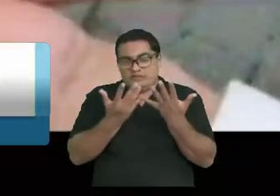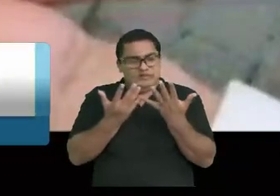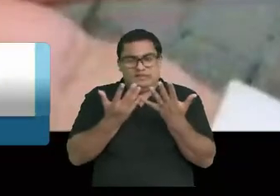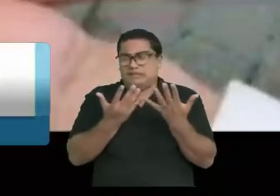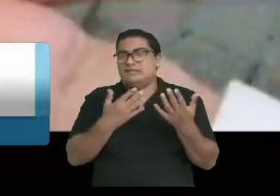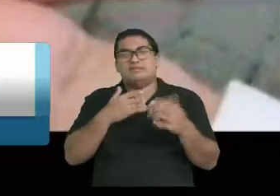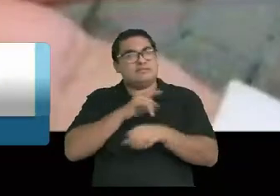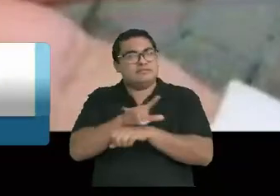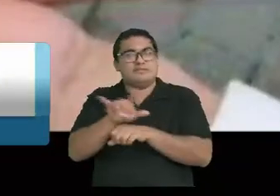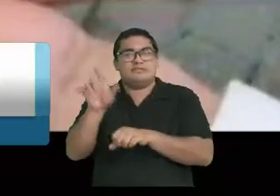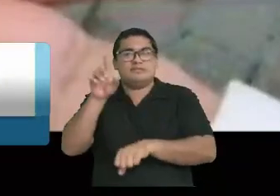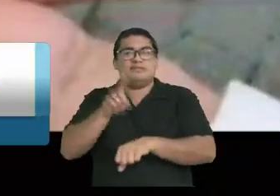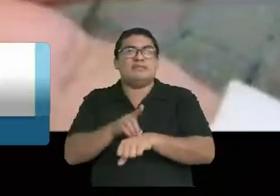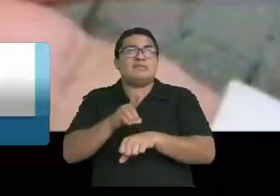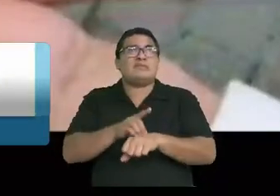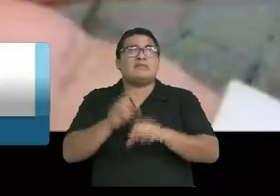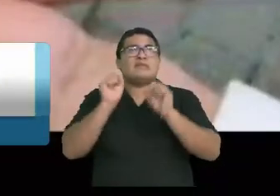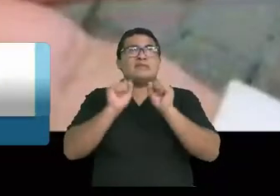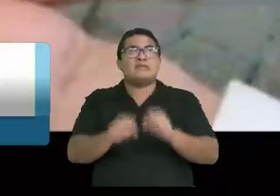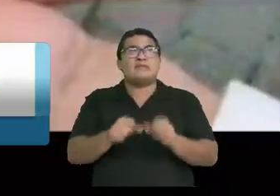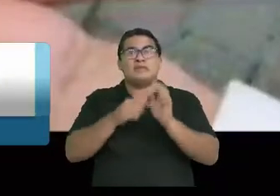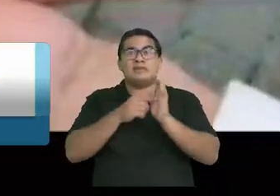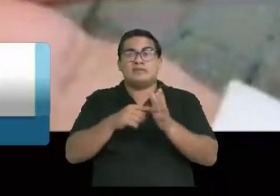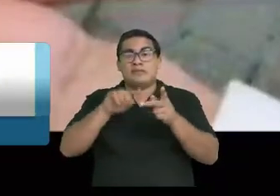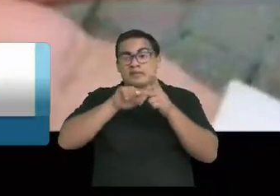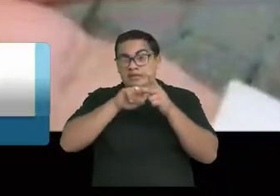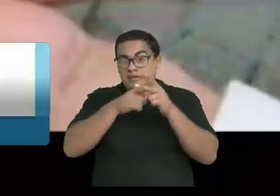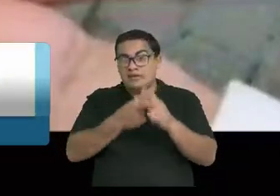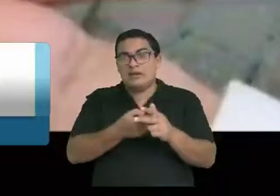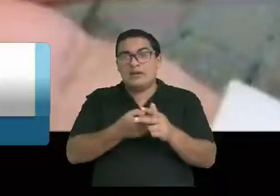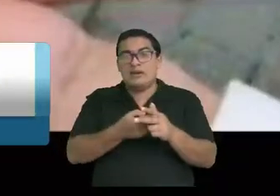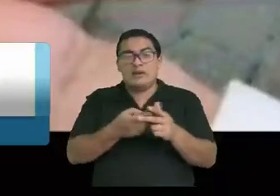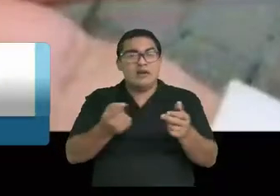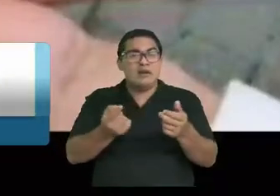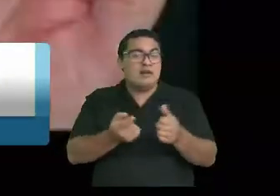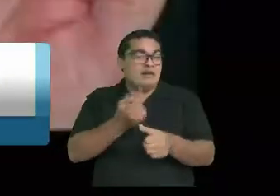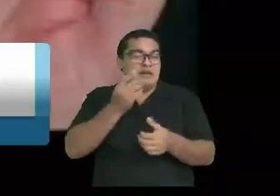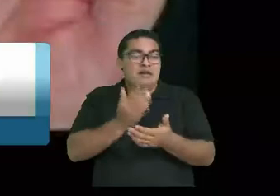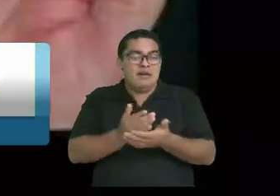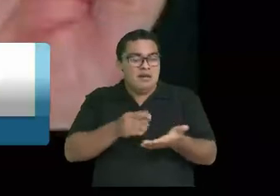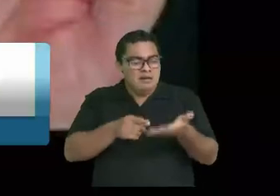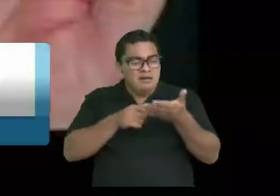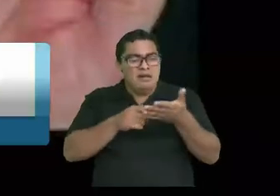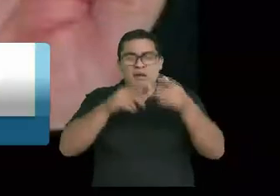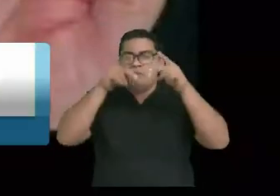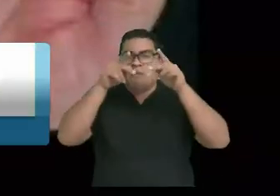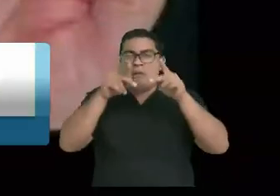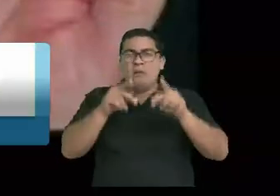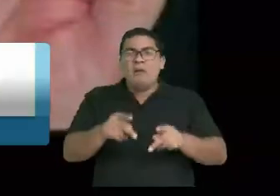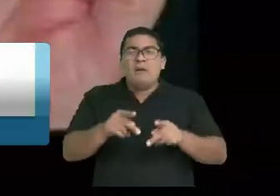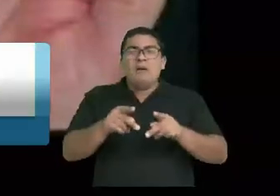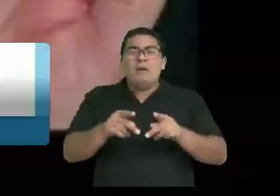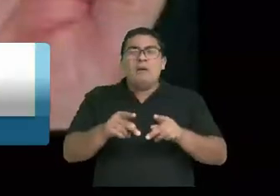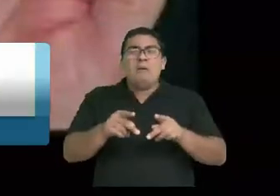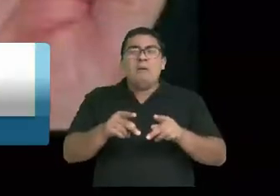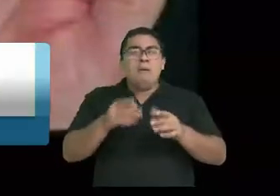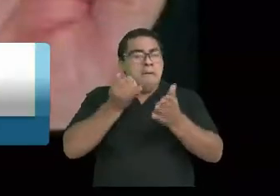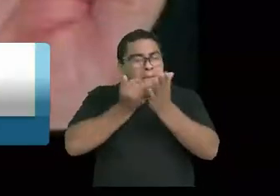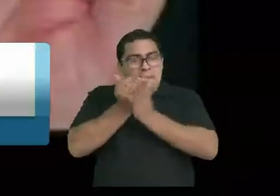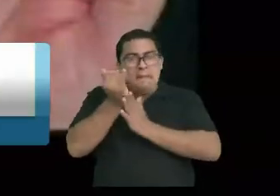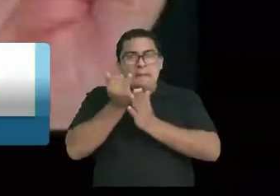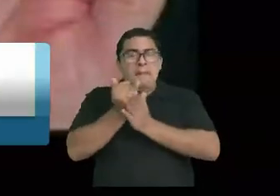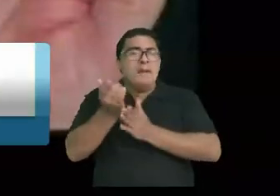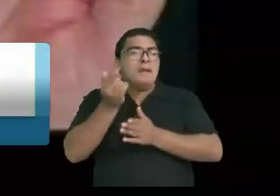es. Yeah. A veces puede ser el inicio, lo primerito que el paciente detecta, y de ahí se parte para